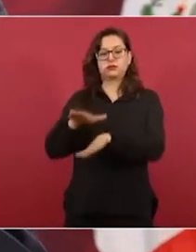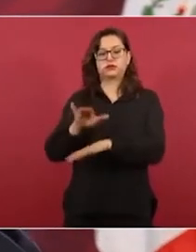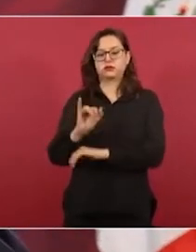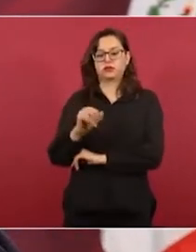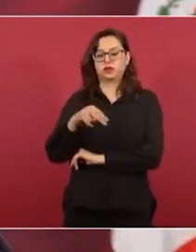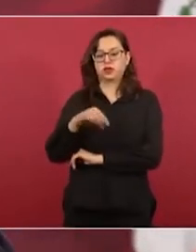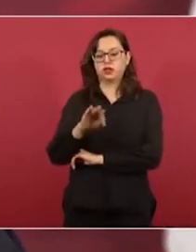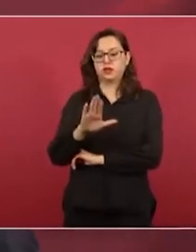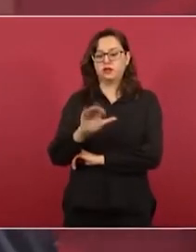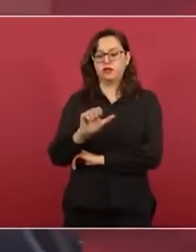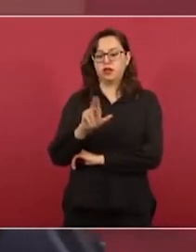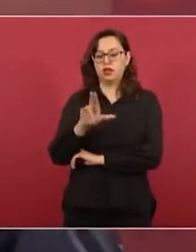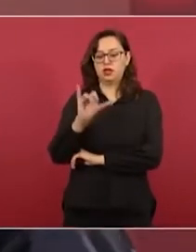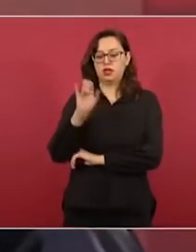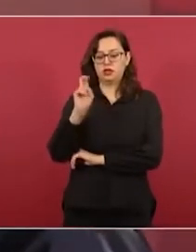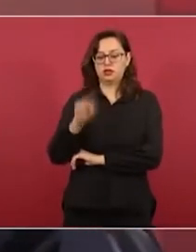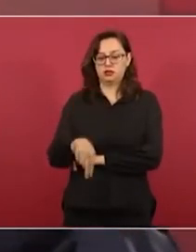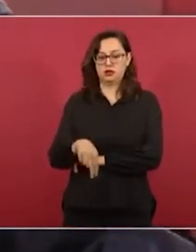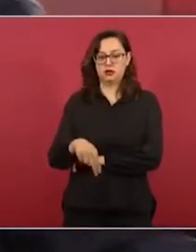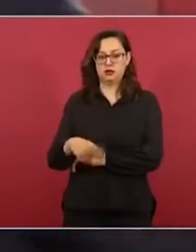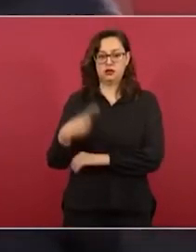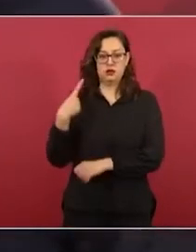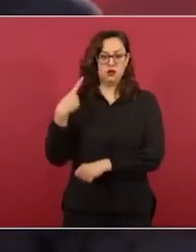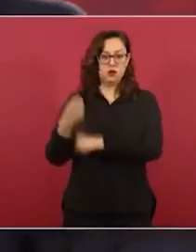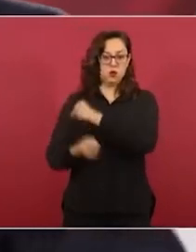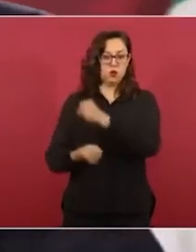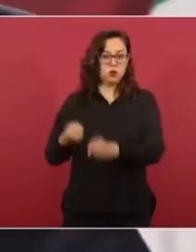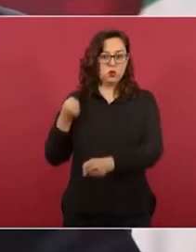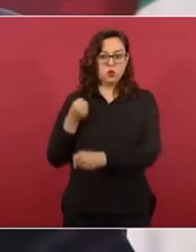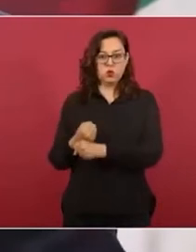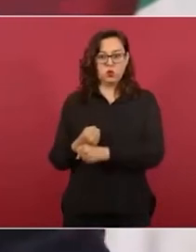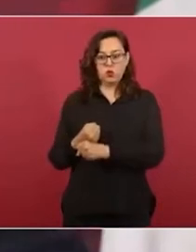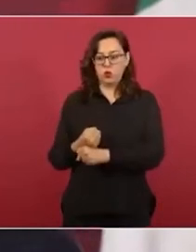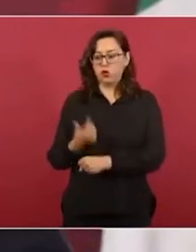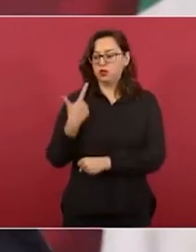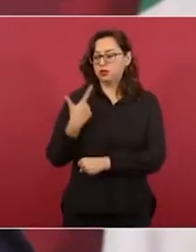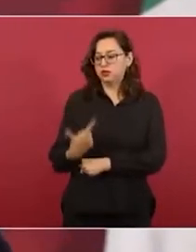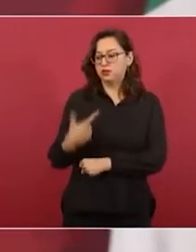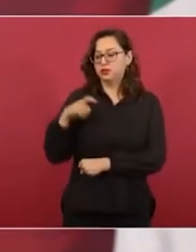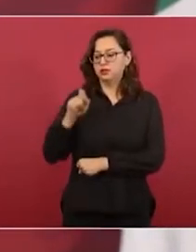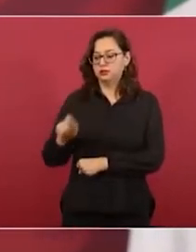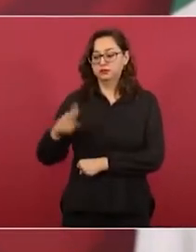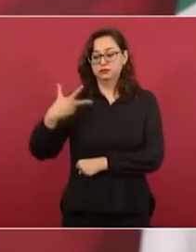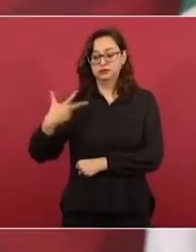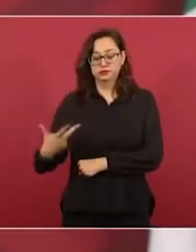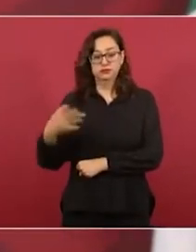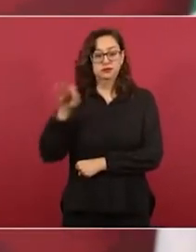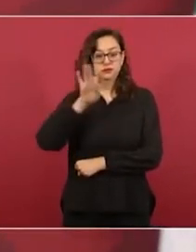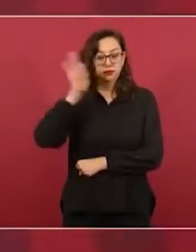Es una inflación anualizada del 7.8,